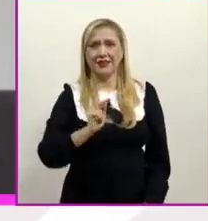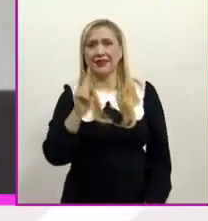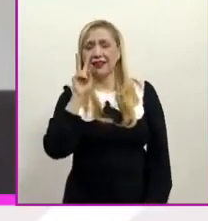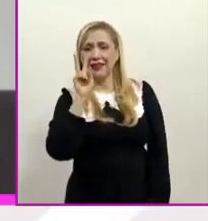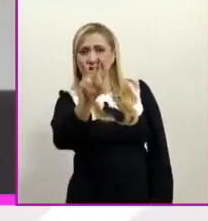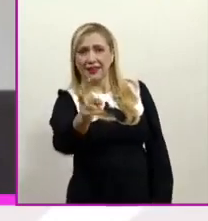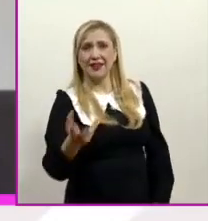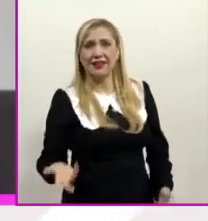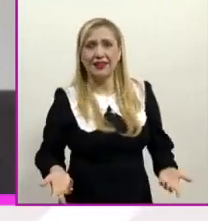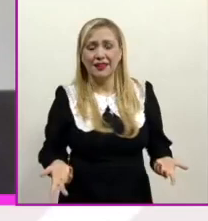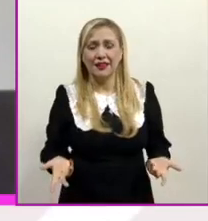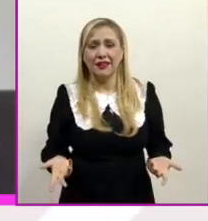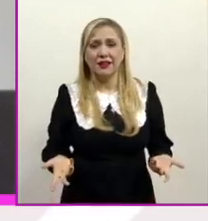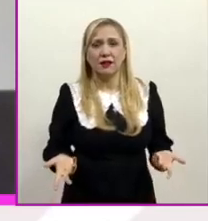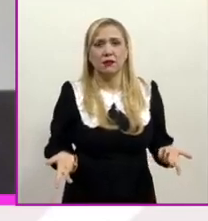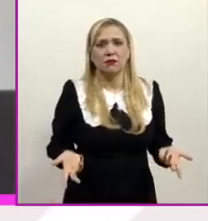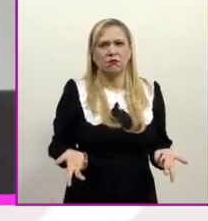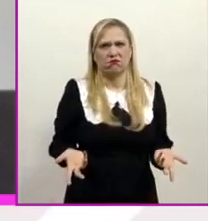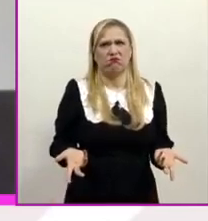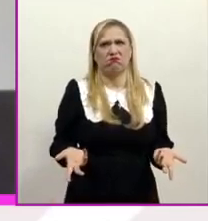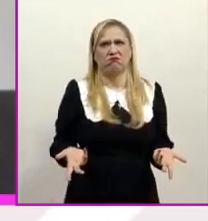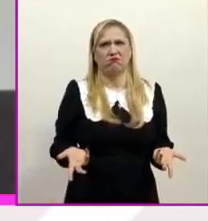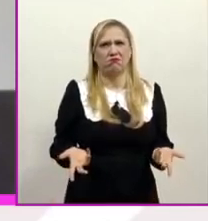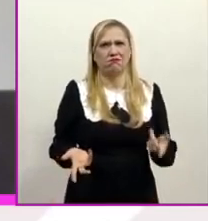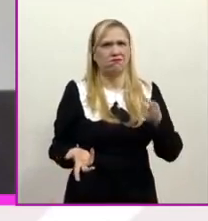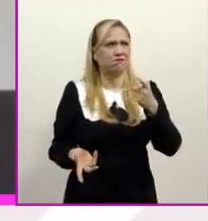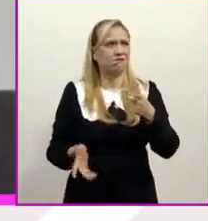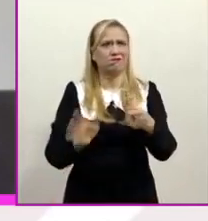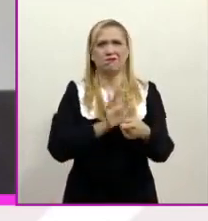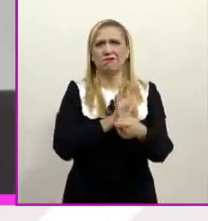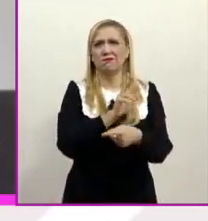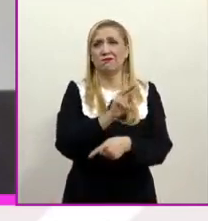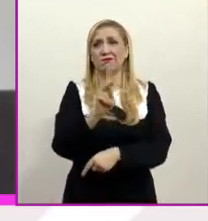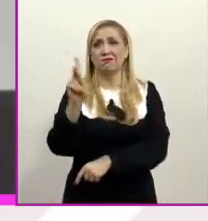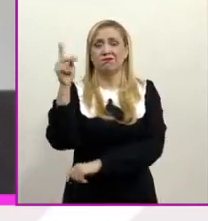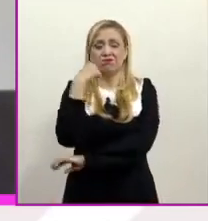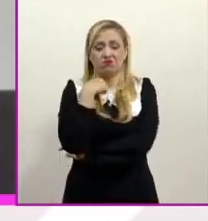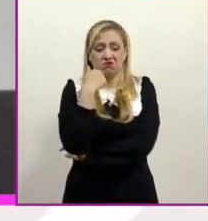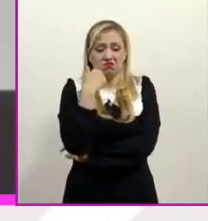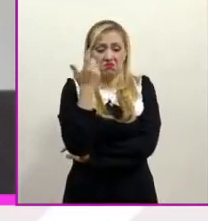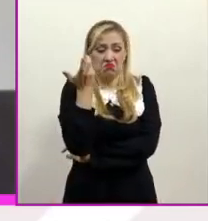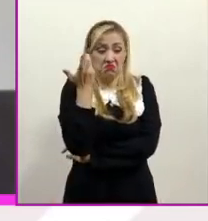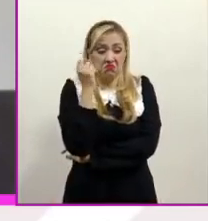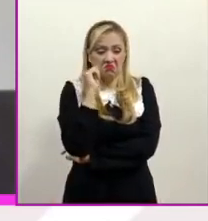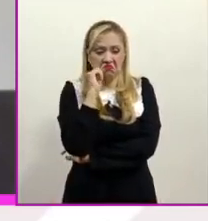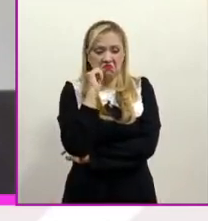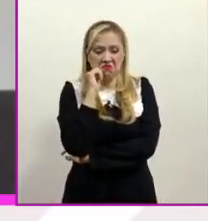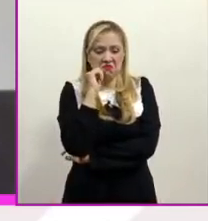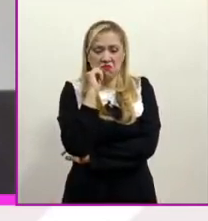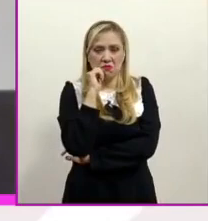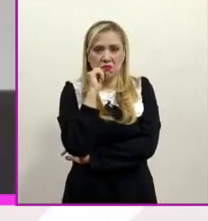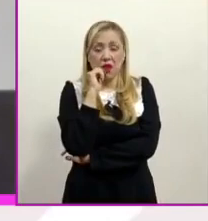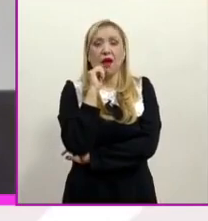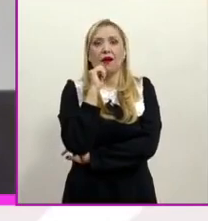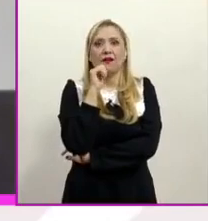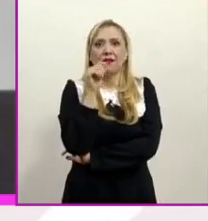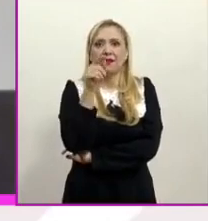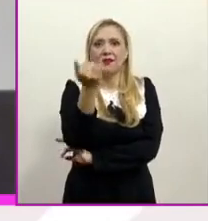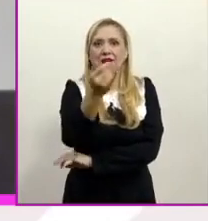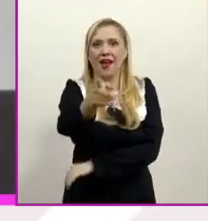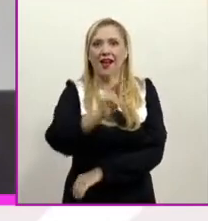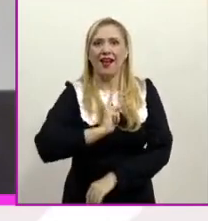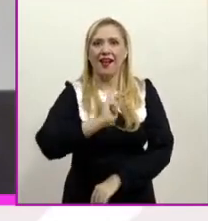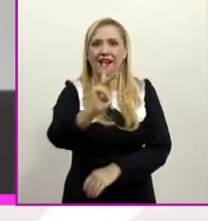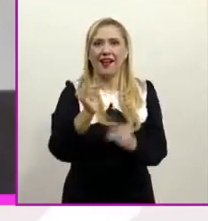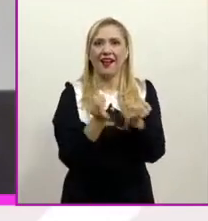impacto profundísimo en cómo nos miramos y cómo reproducimos esa mirada con los nuestros. Eso por